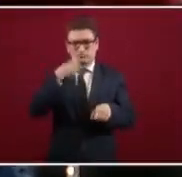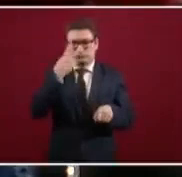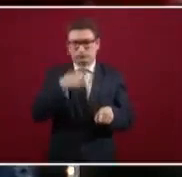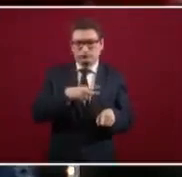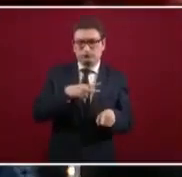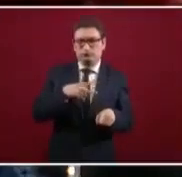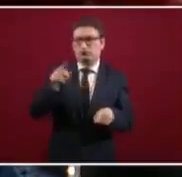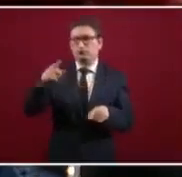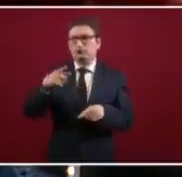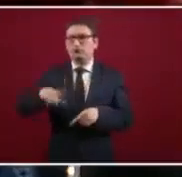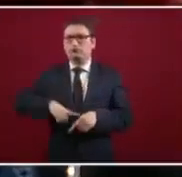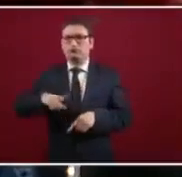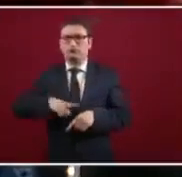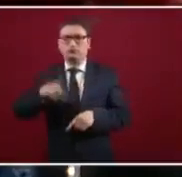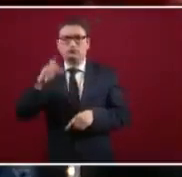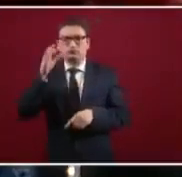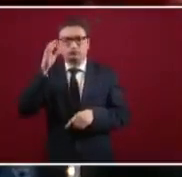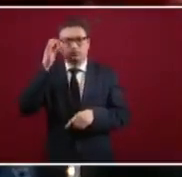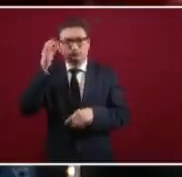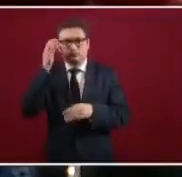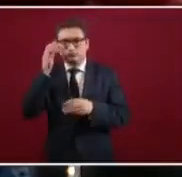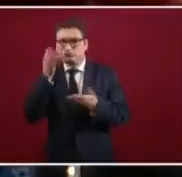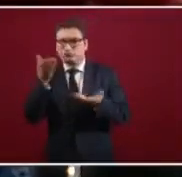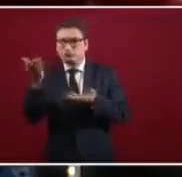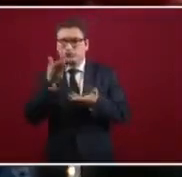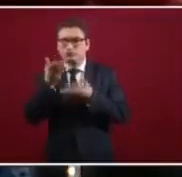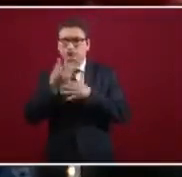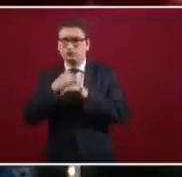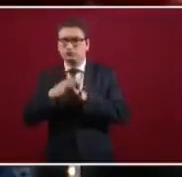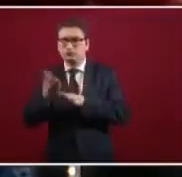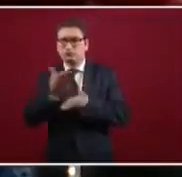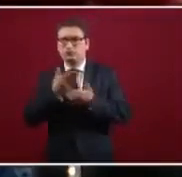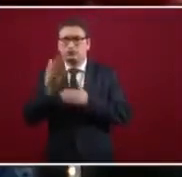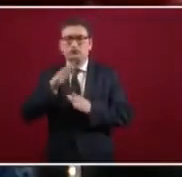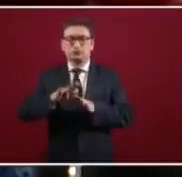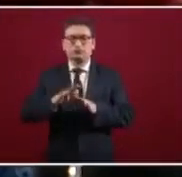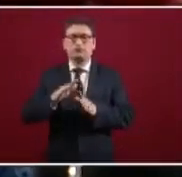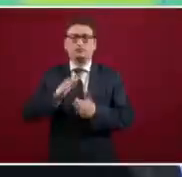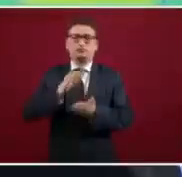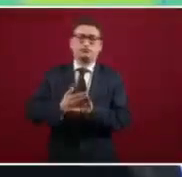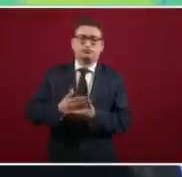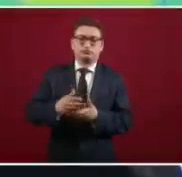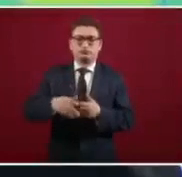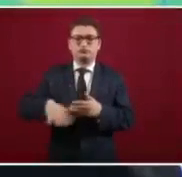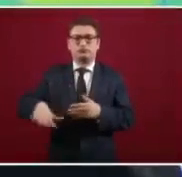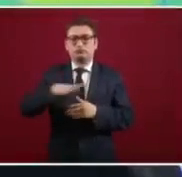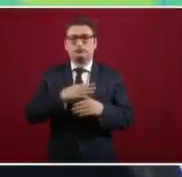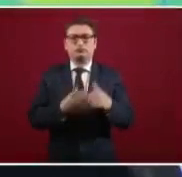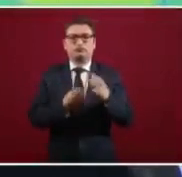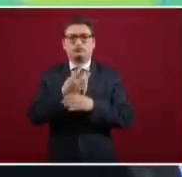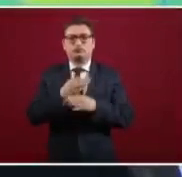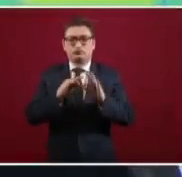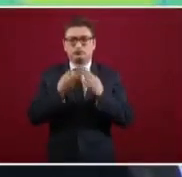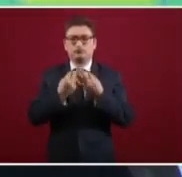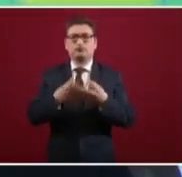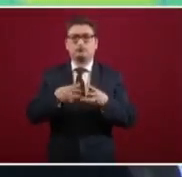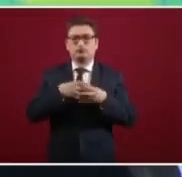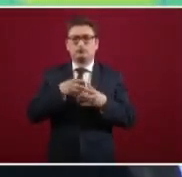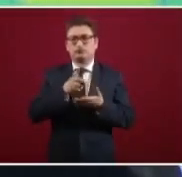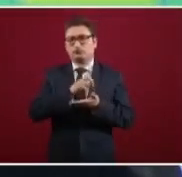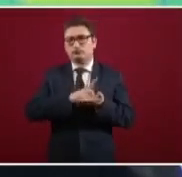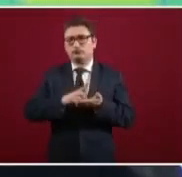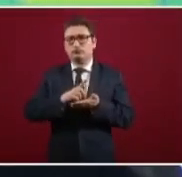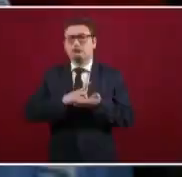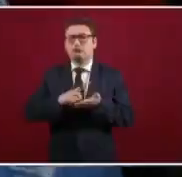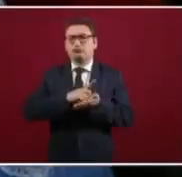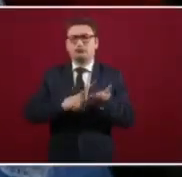de china precisamente para cerrar la pinza y contener este este este nuevo esta nueva modalidad esta droga que